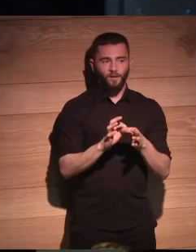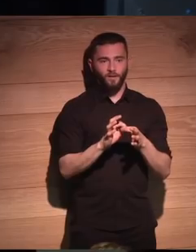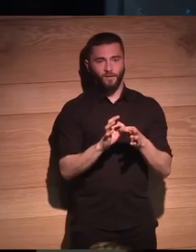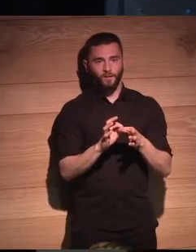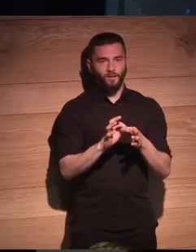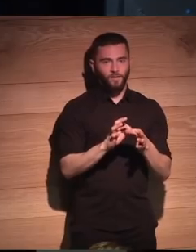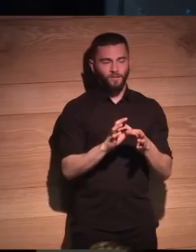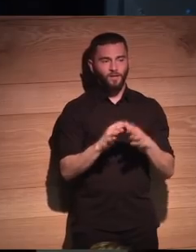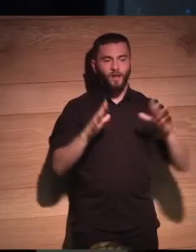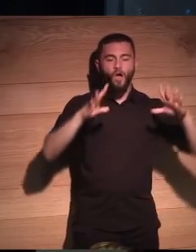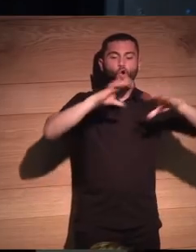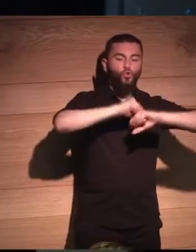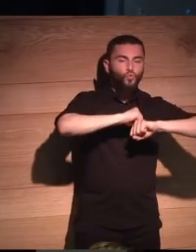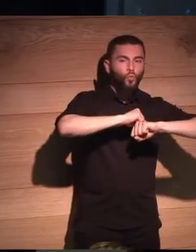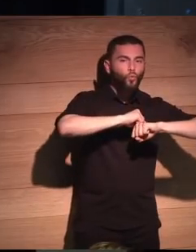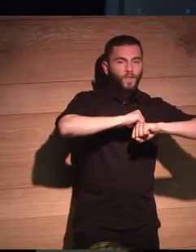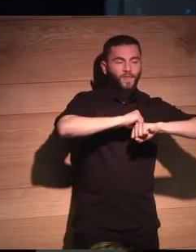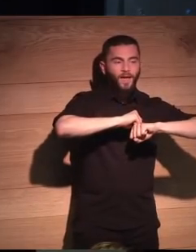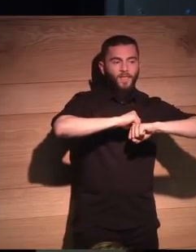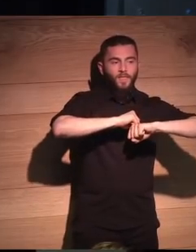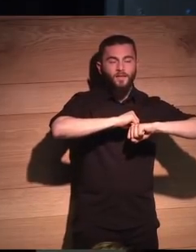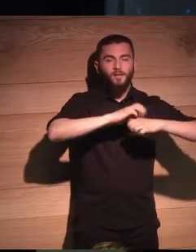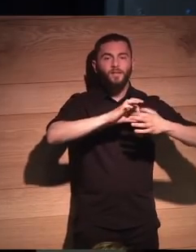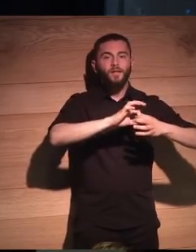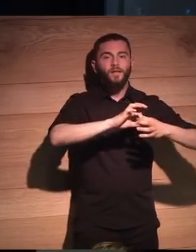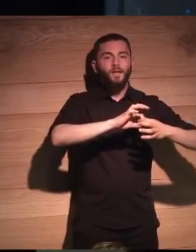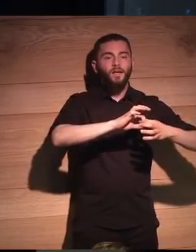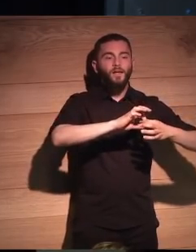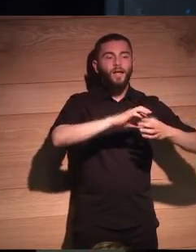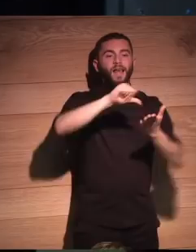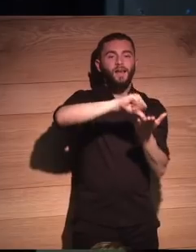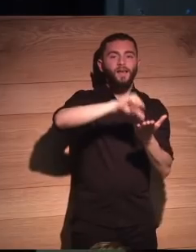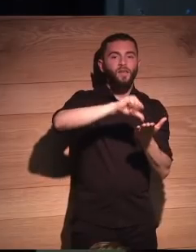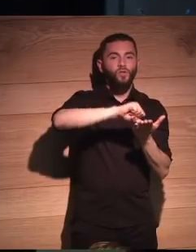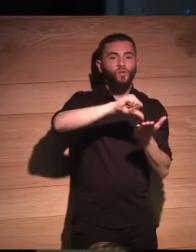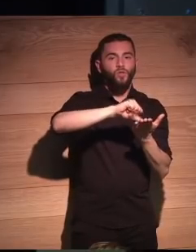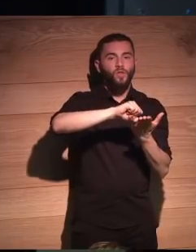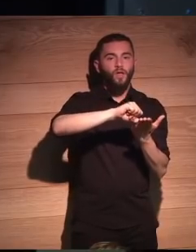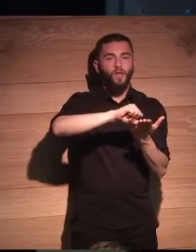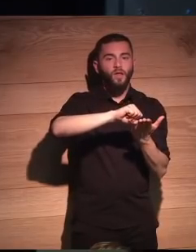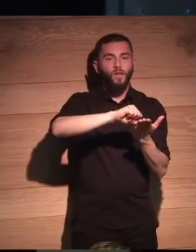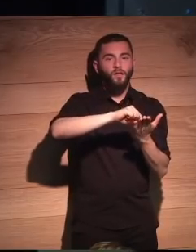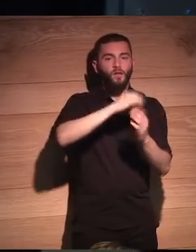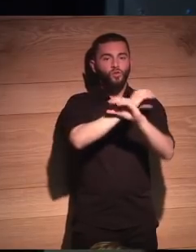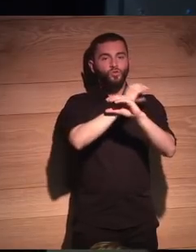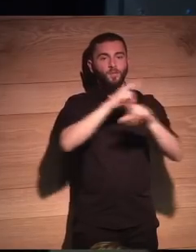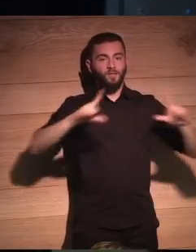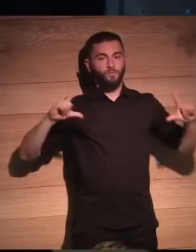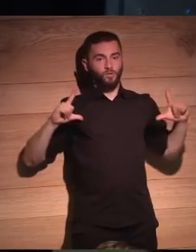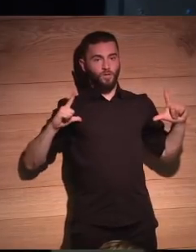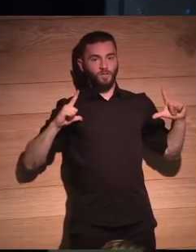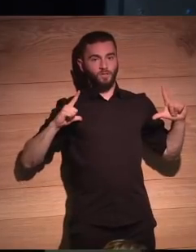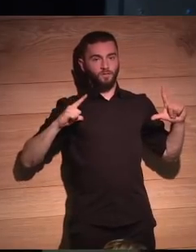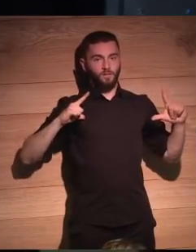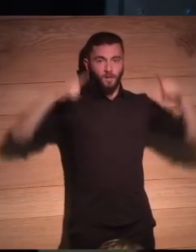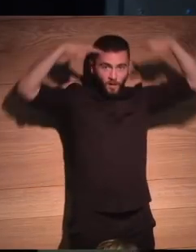Porque esa oscuridad, esa profundidad que le da a la ciudad, que es el auténtico protagonista de los cómics de Batman, no es solo Batman,